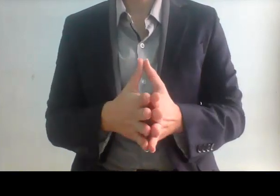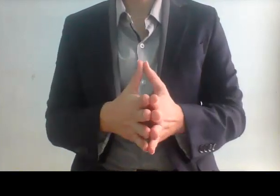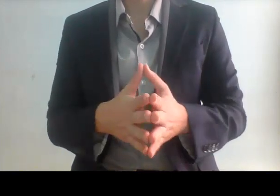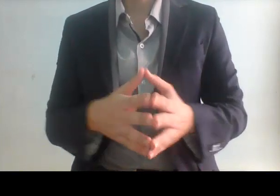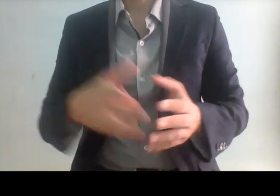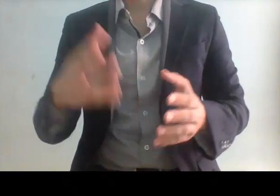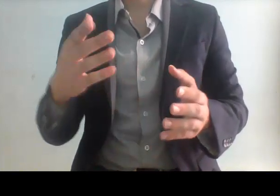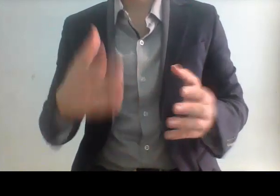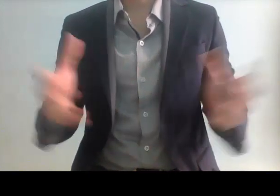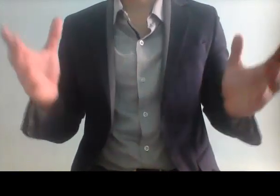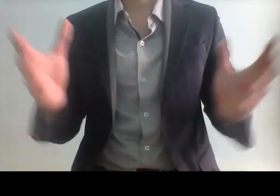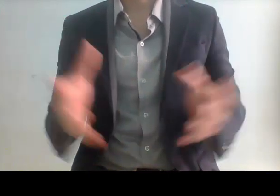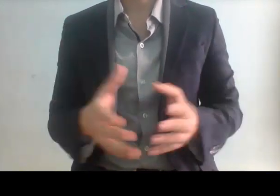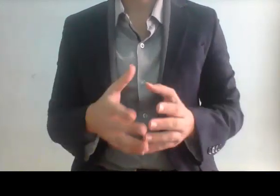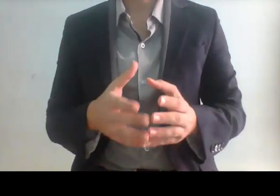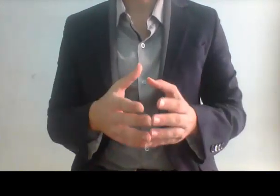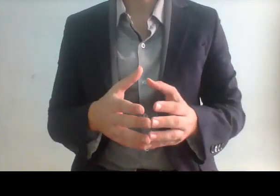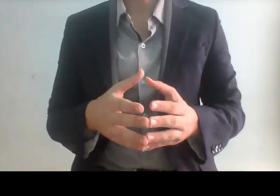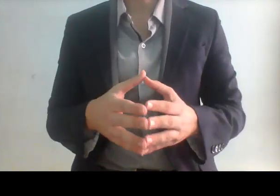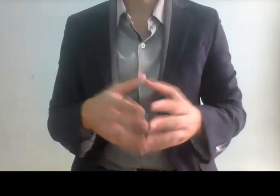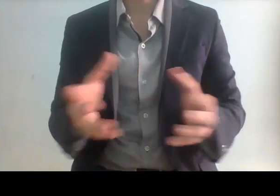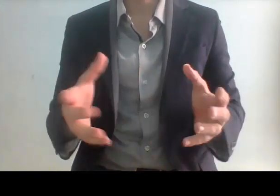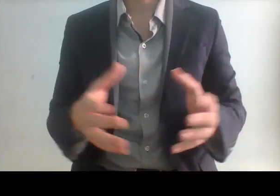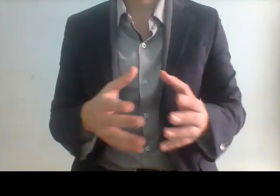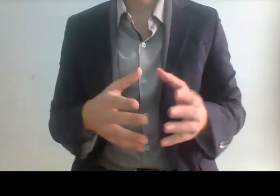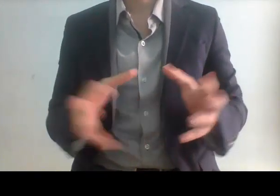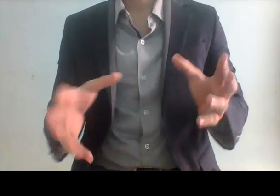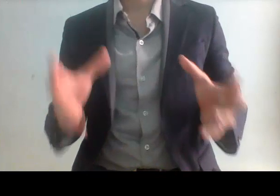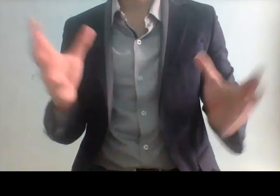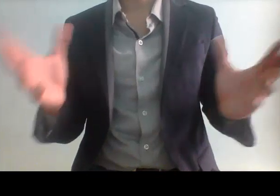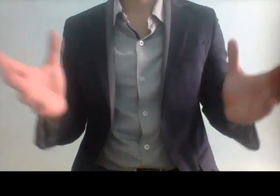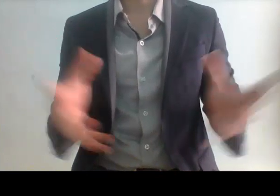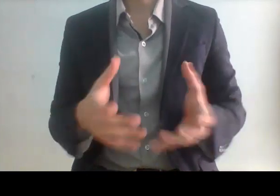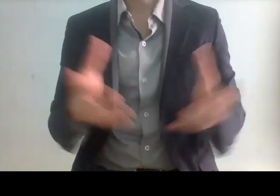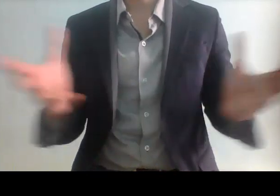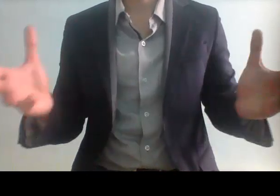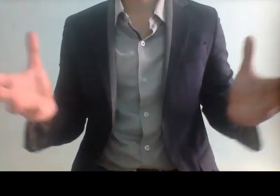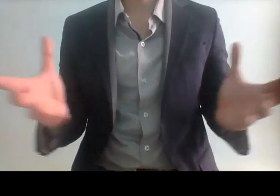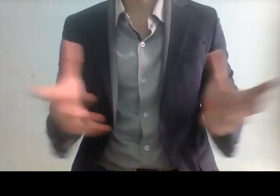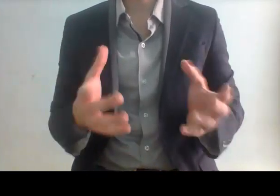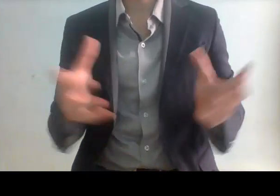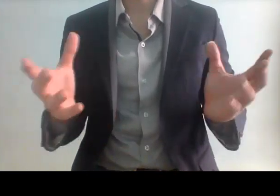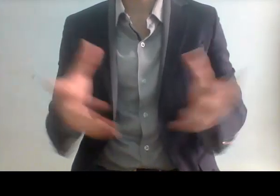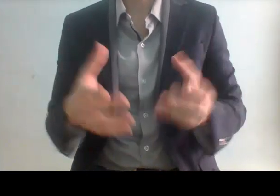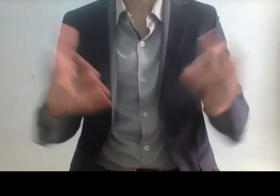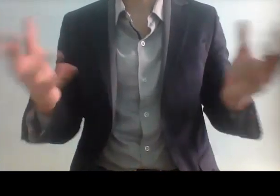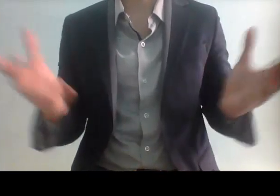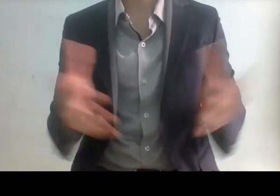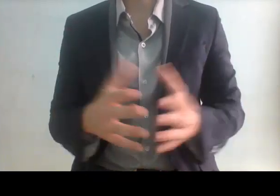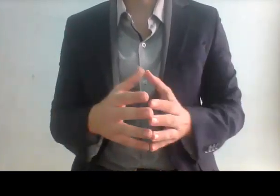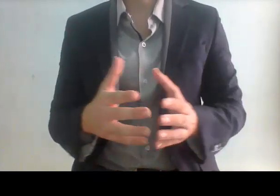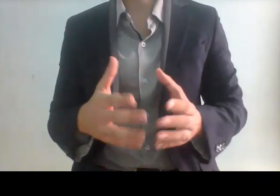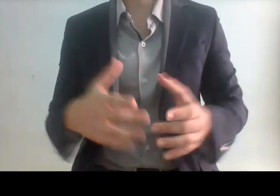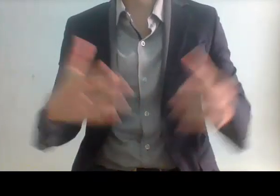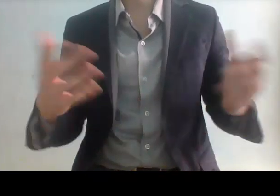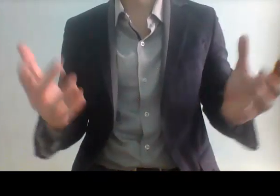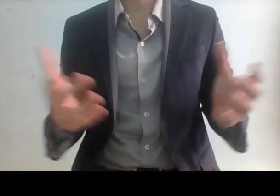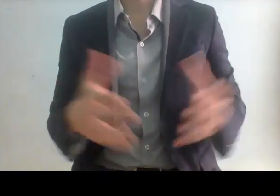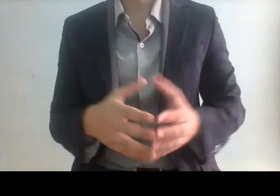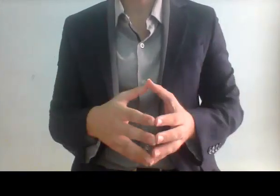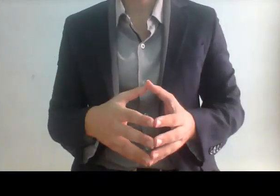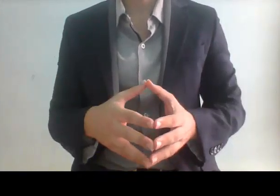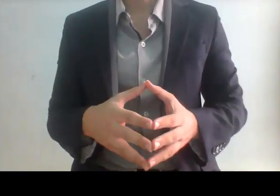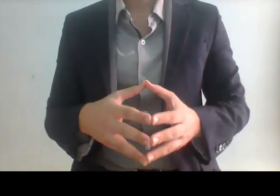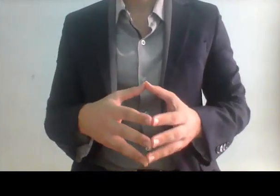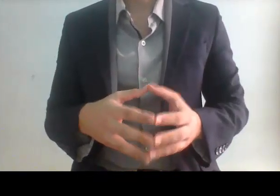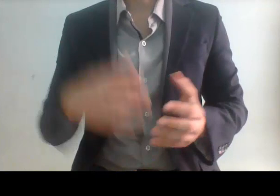cayendo a lo mejor, otros dicen que 16, otros dicen que 15, otros, el promedio se termina diciendo de lo que la gran mayoría piensa es que va a terminar